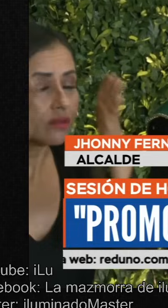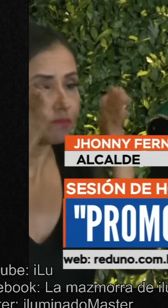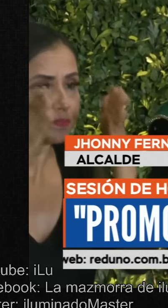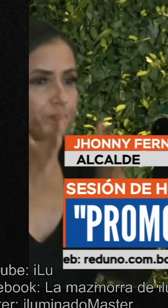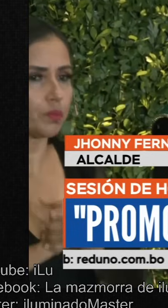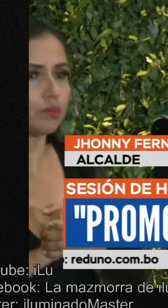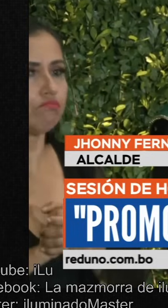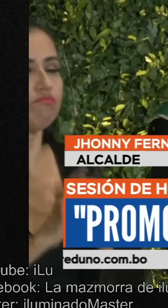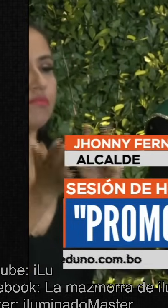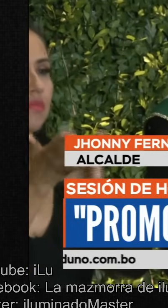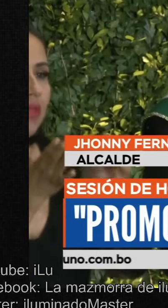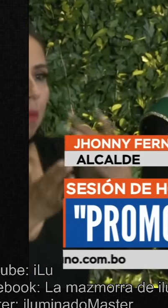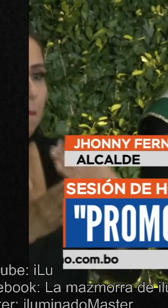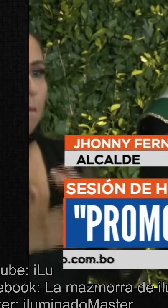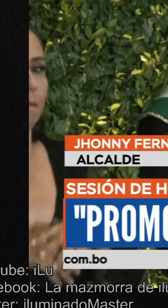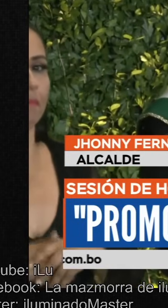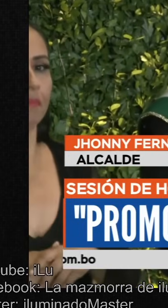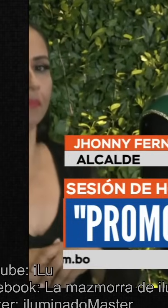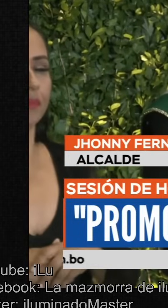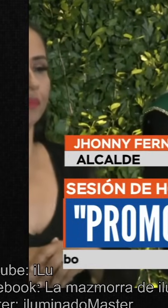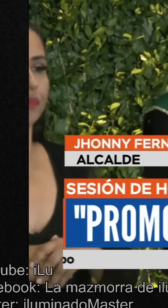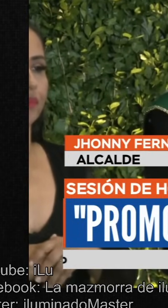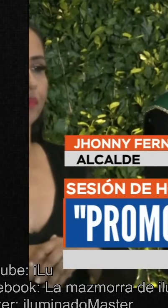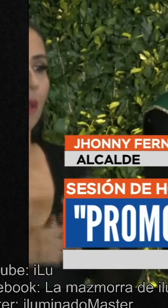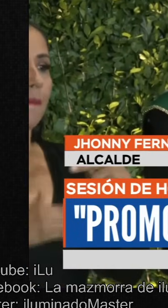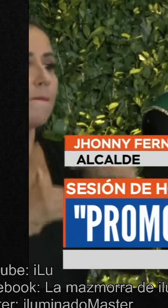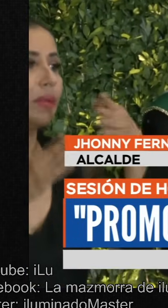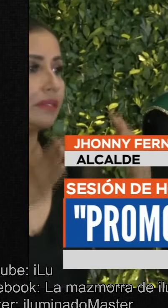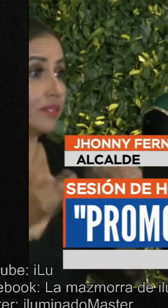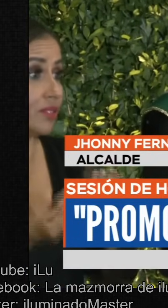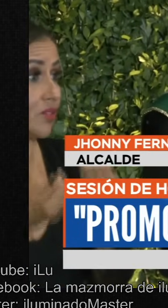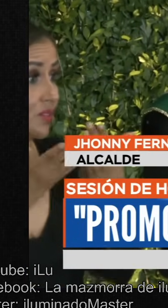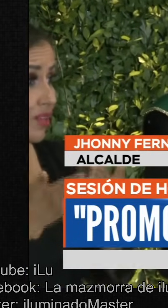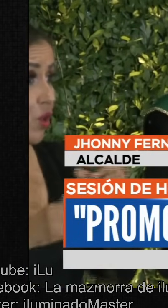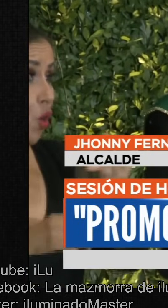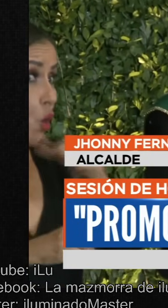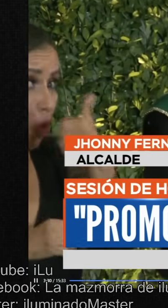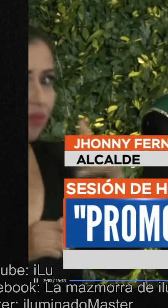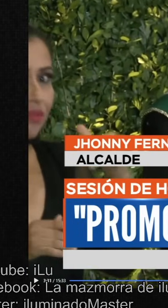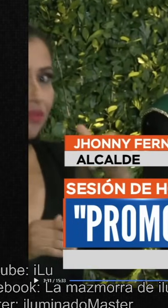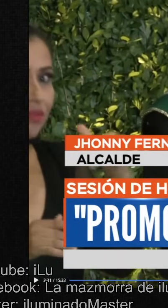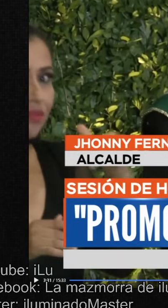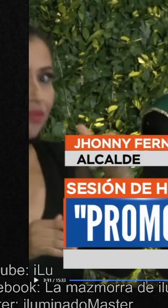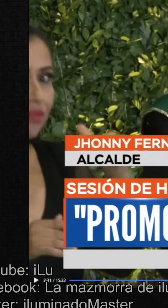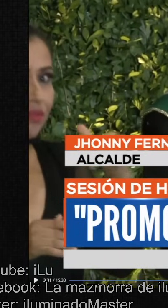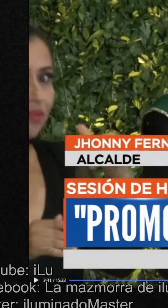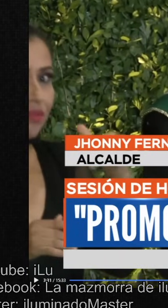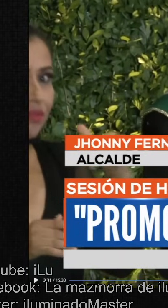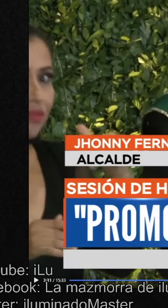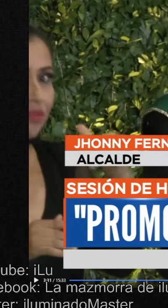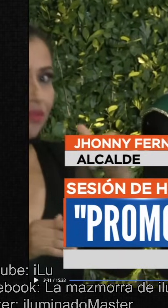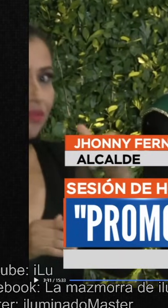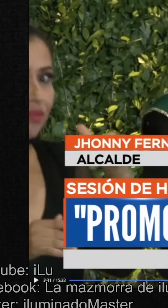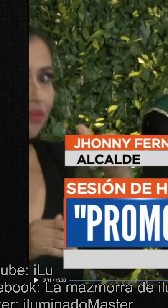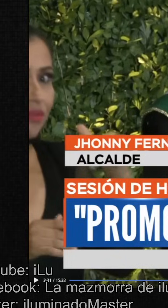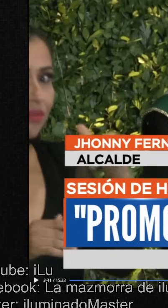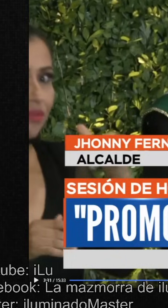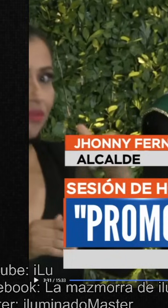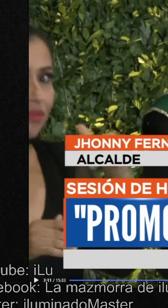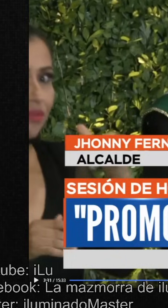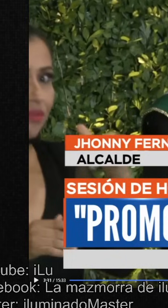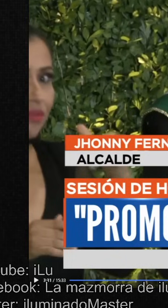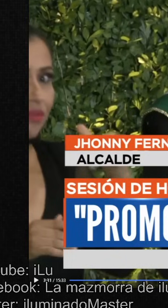atención, un medicamento a nuestros vecinos. Ese es el otro salto. ¿Qué quieren